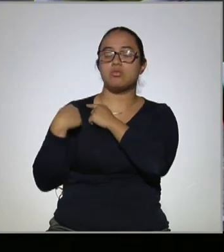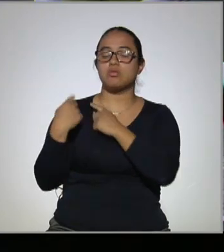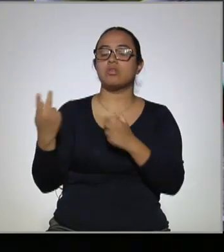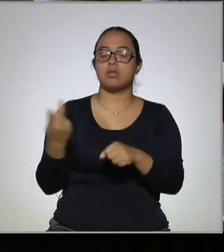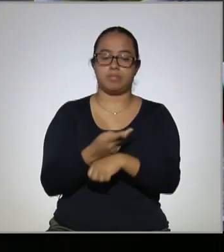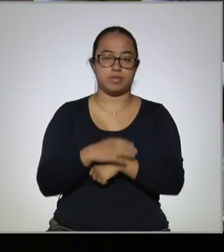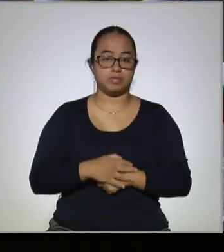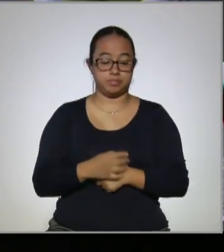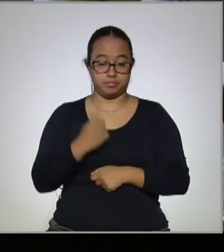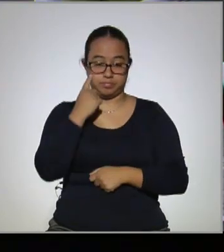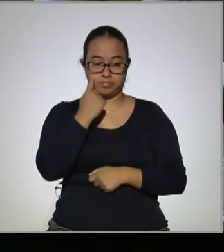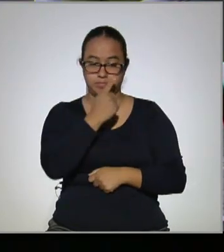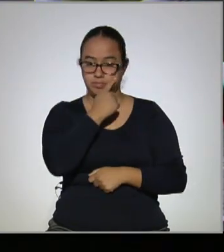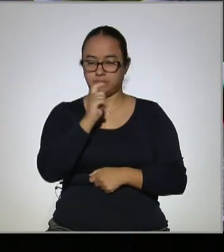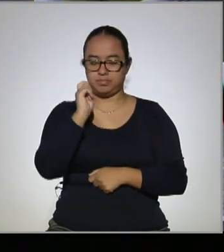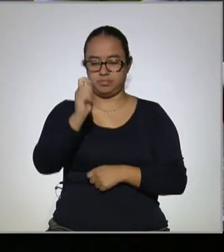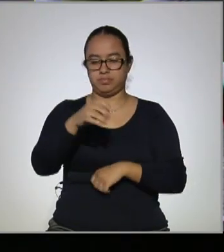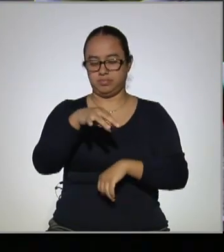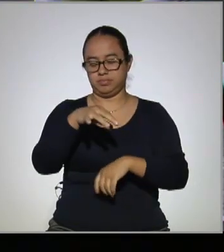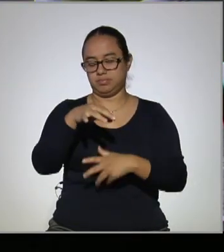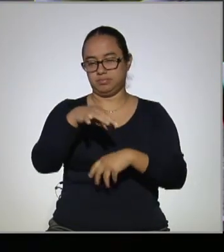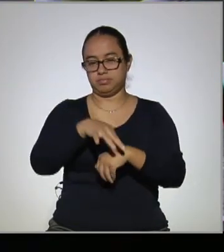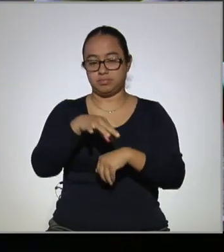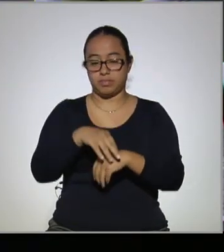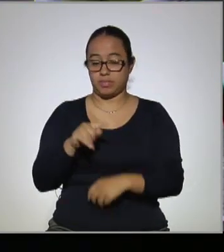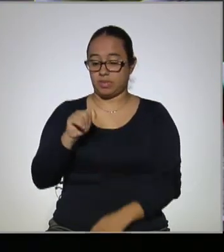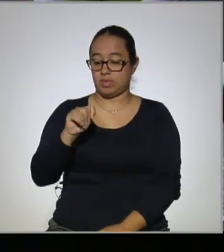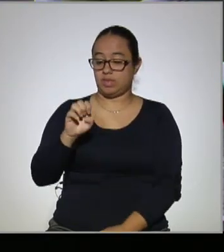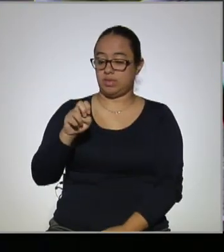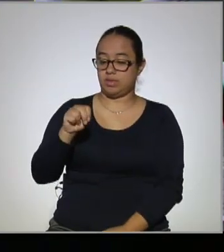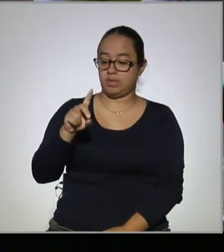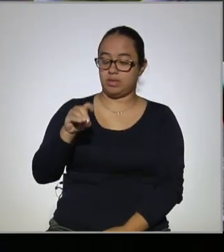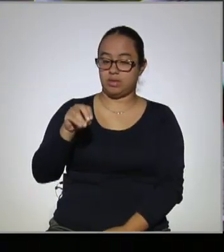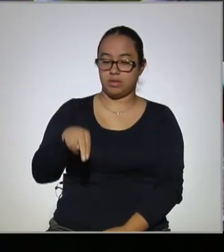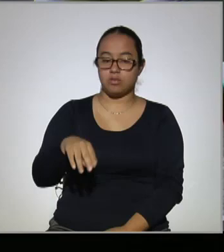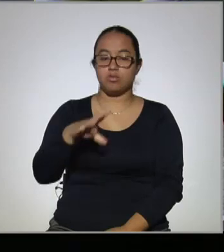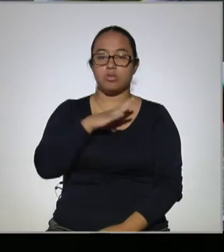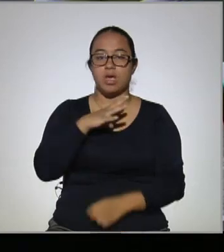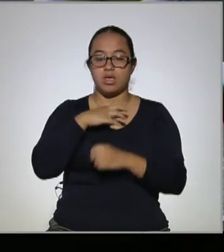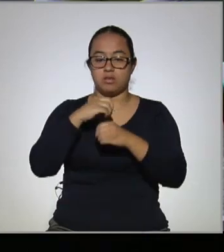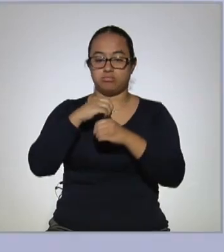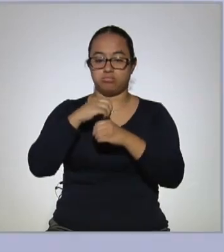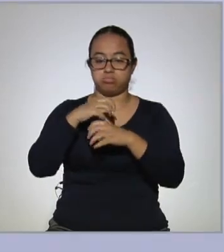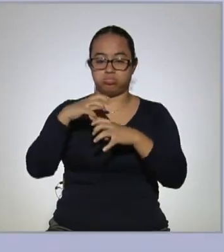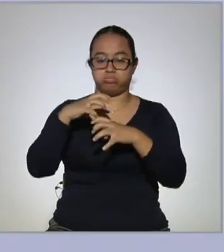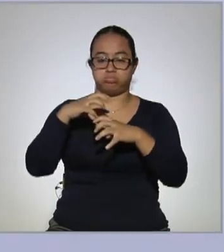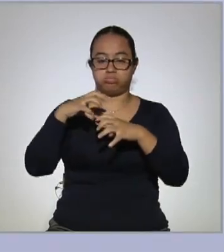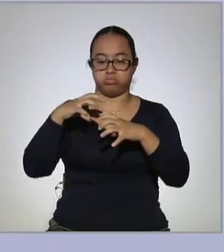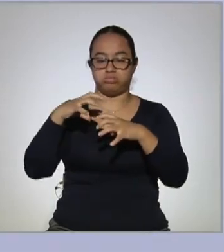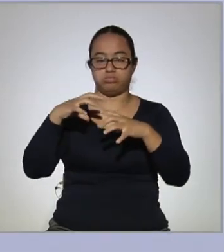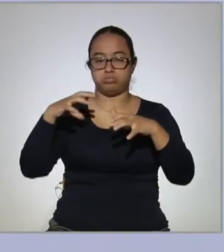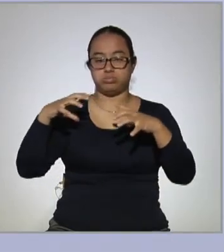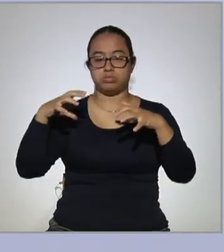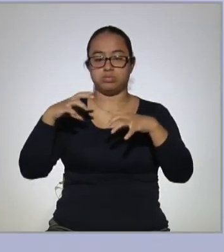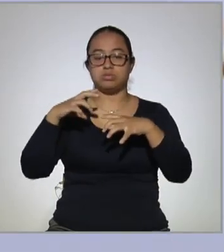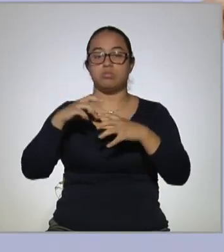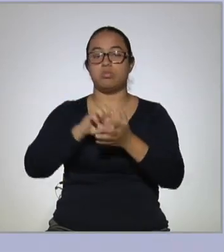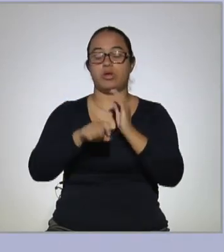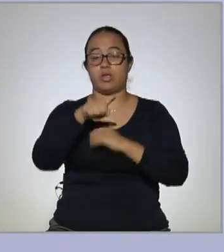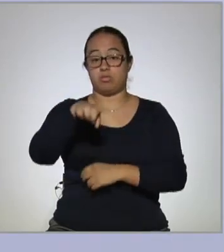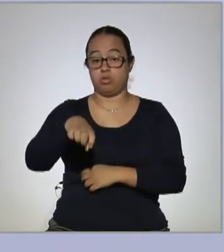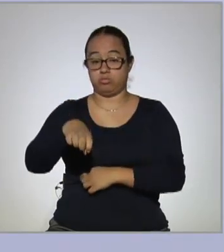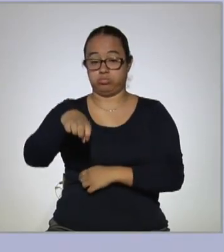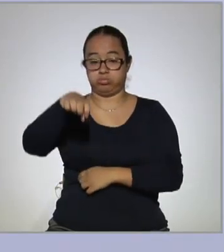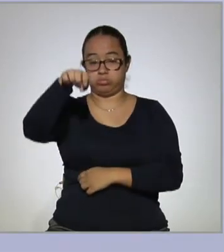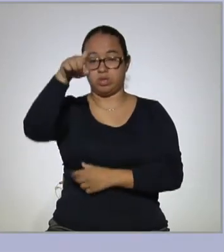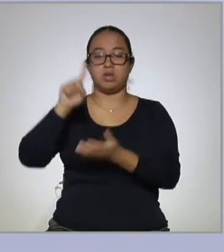desde el punto de vista epidemiológico, los tendones van sufriendo una inflamación crónica a medida que nos vamos haciendo menos jóvenes.